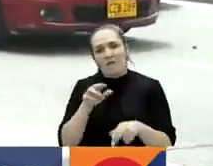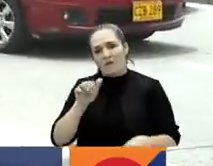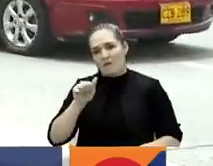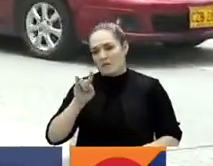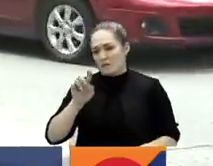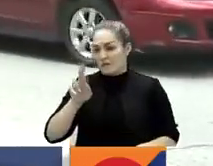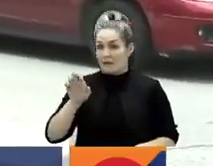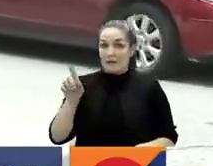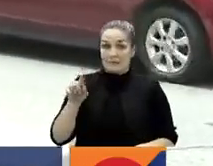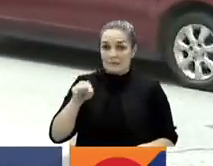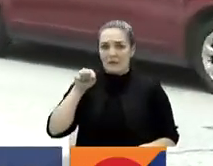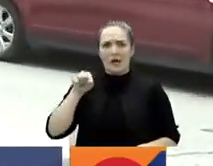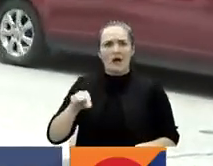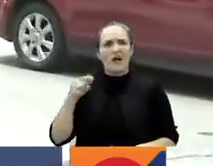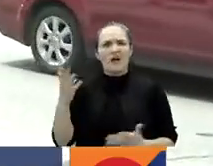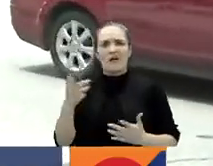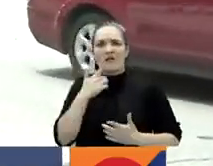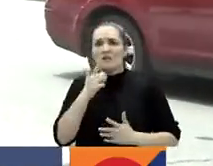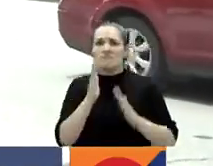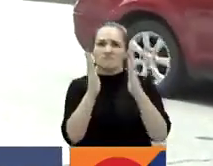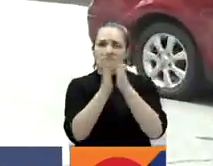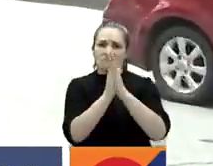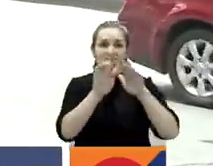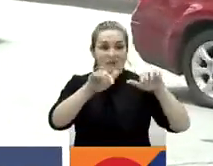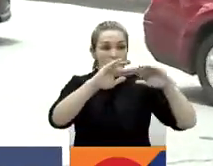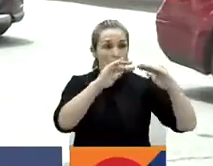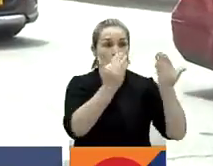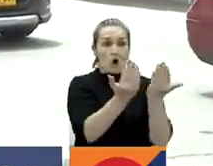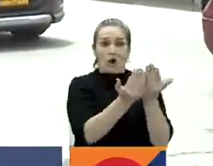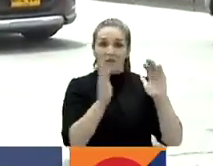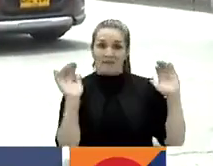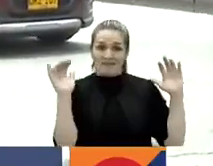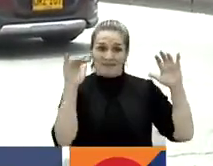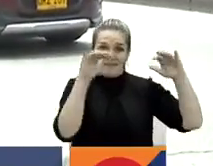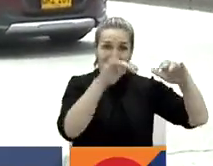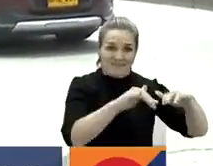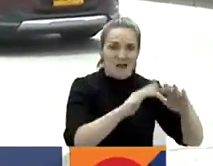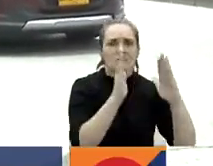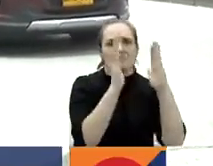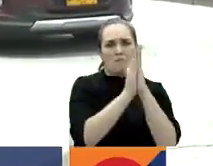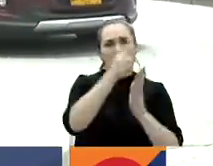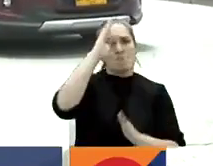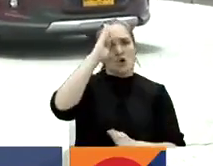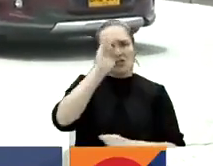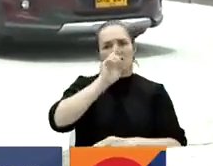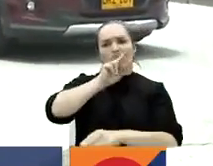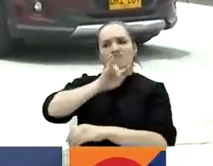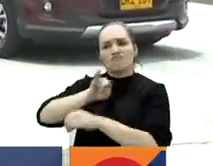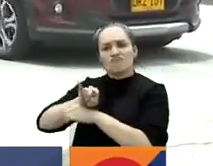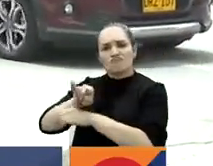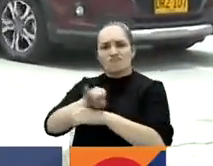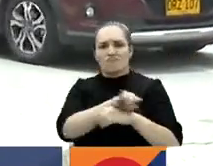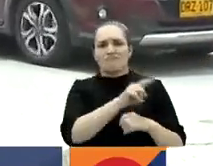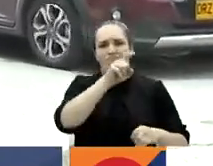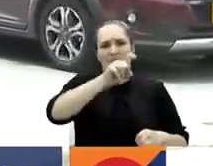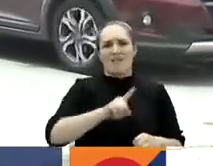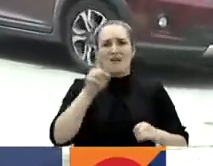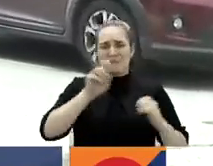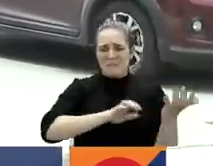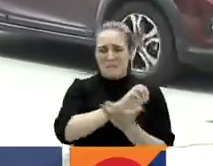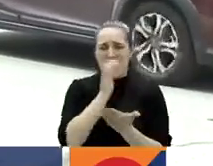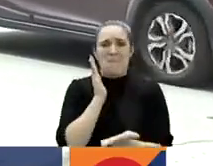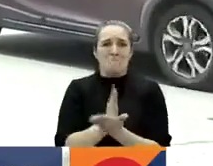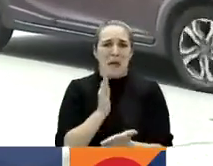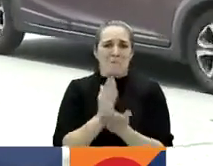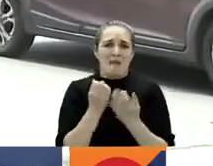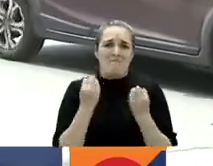acompañamiento a las horas de ingreso y salida de los estudiantes, ya que afirman que son varias las riñas, los hechos de violencia y también, en este caso, hechos de hurto que afectan